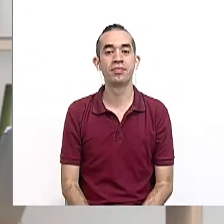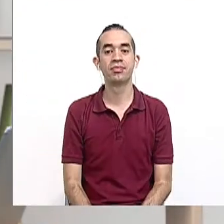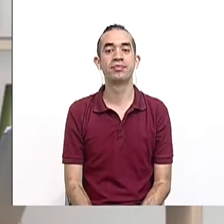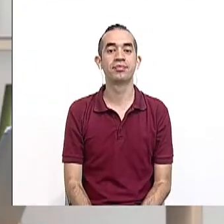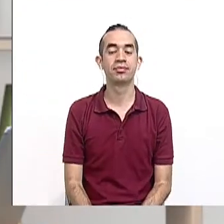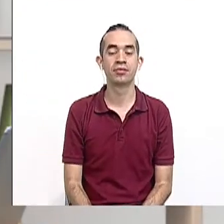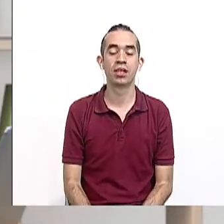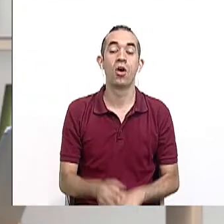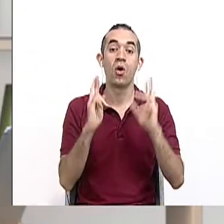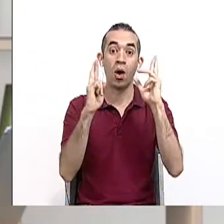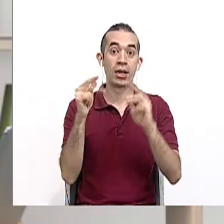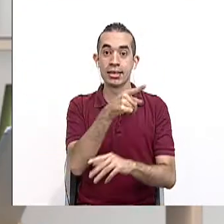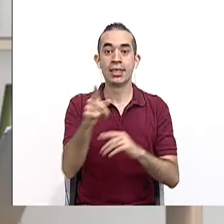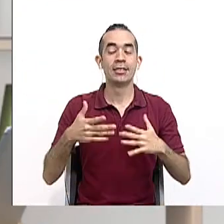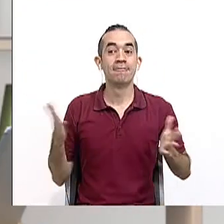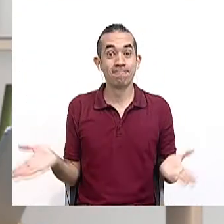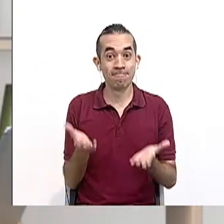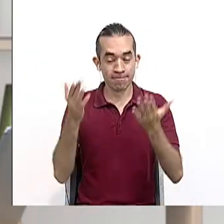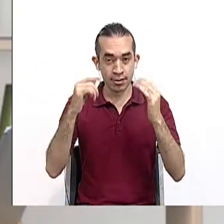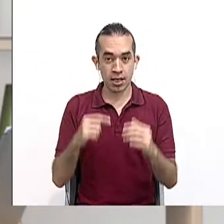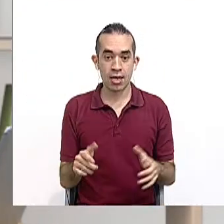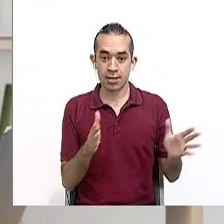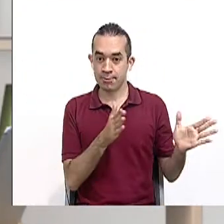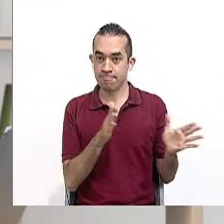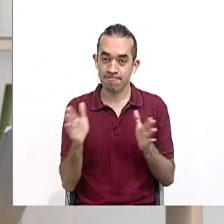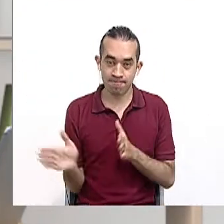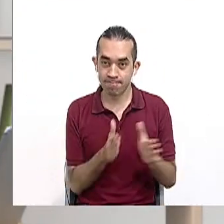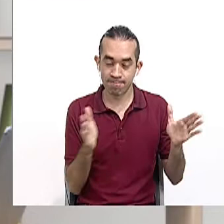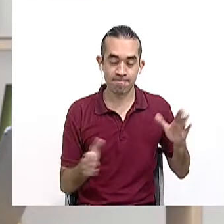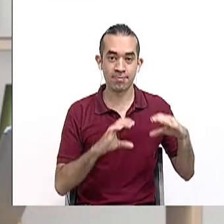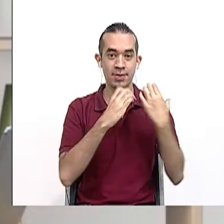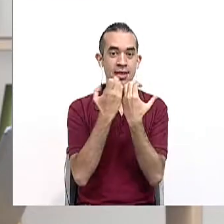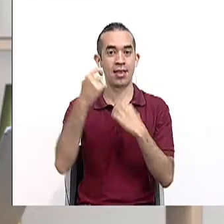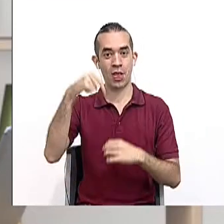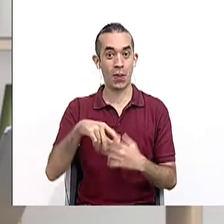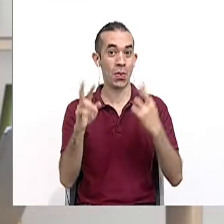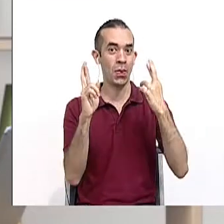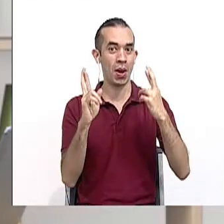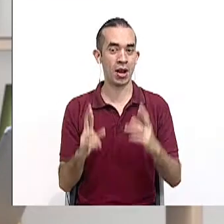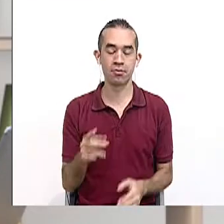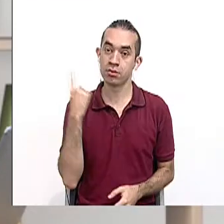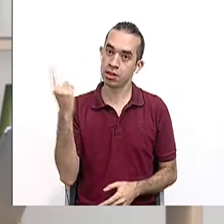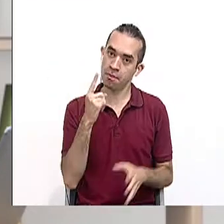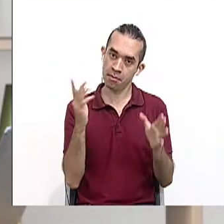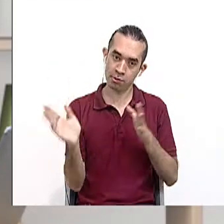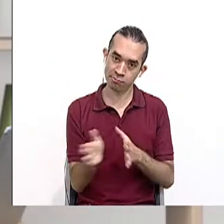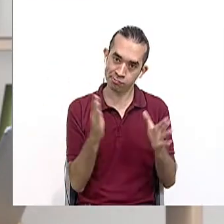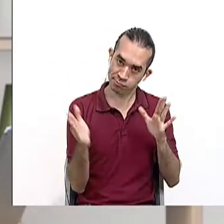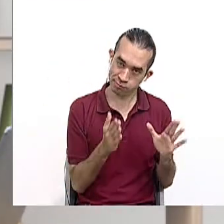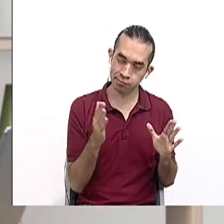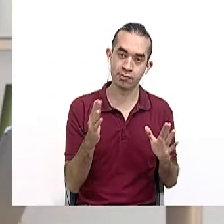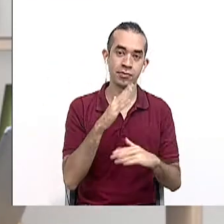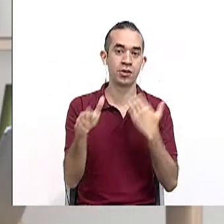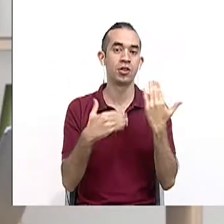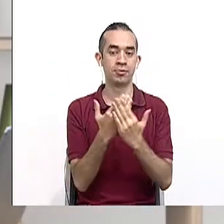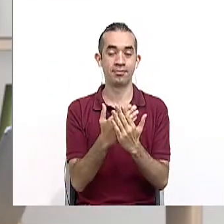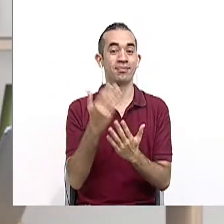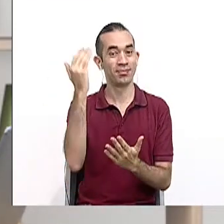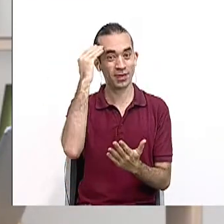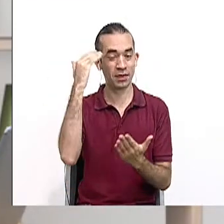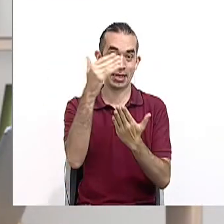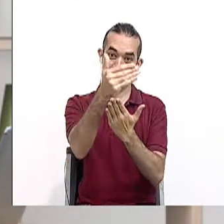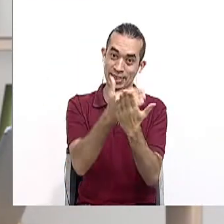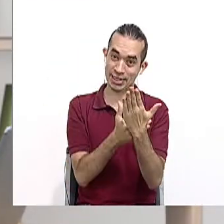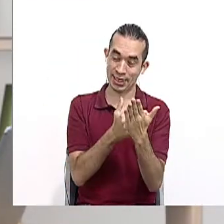de hoy y preparados. Claro, siempre nos preparamos para todo, ¿verdad? Por eso en las guías del Ministerio de Educación Pública